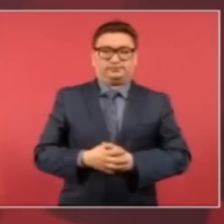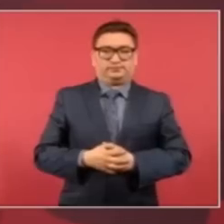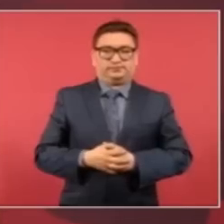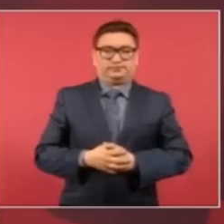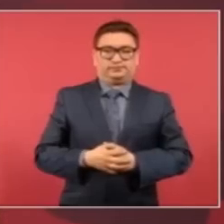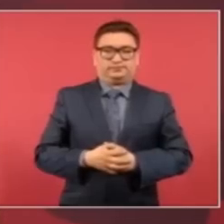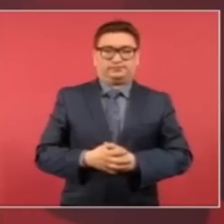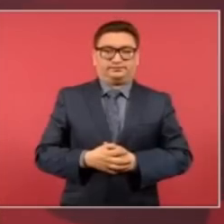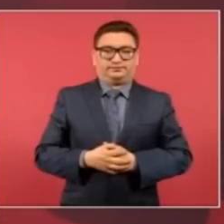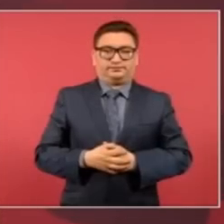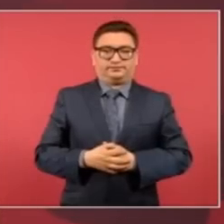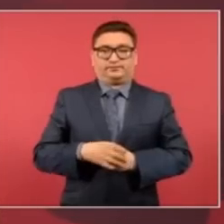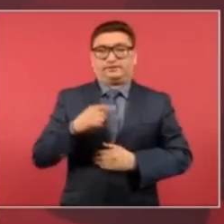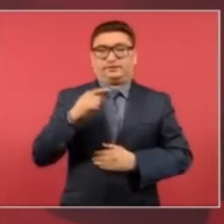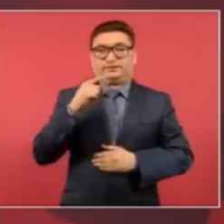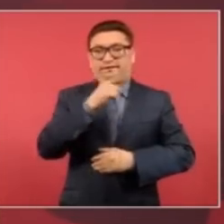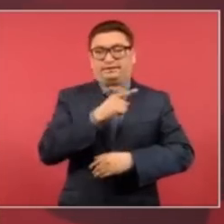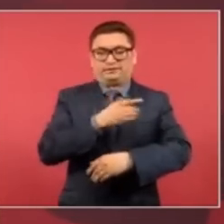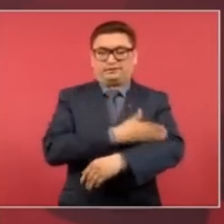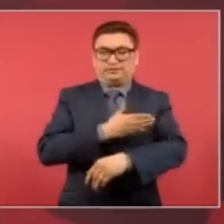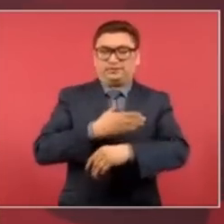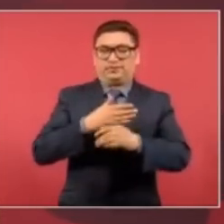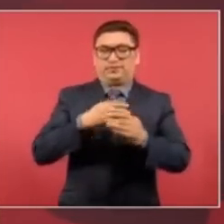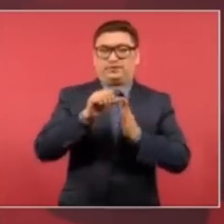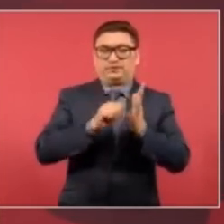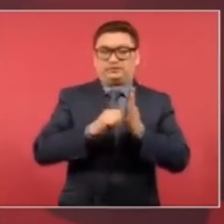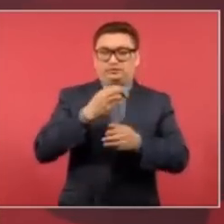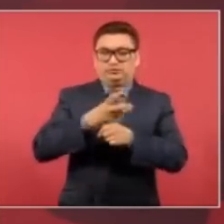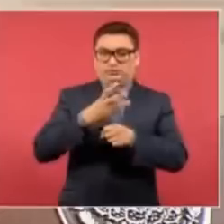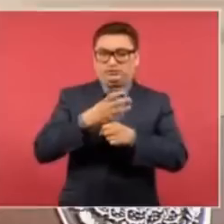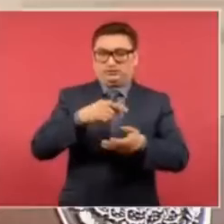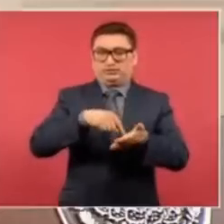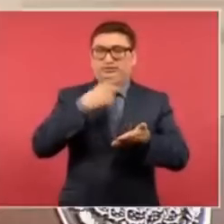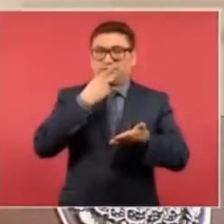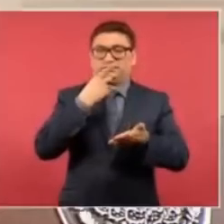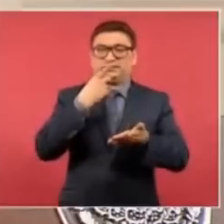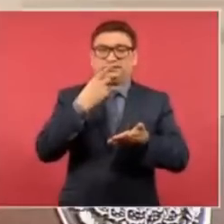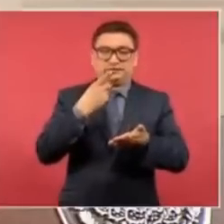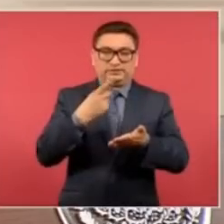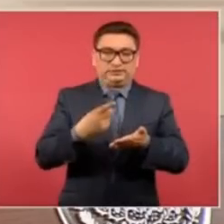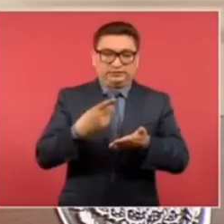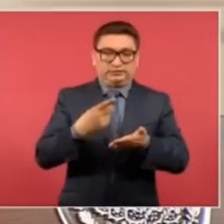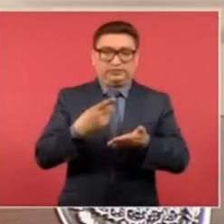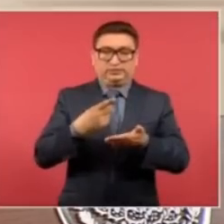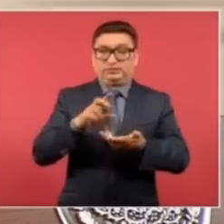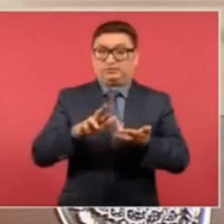proclama Francisco I. Madero en el artículo 3, se hablaba de que si triunfaba la